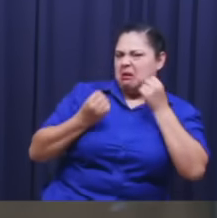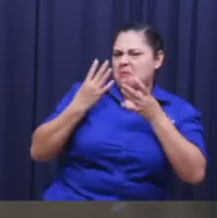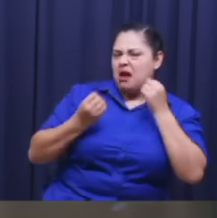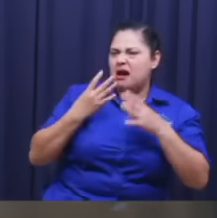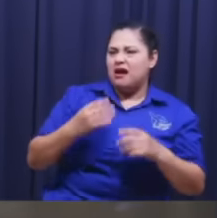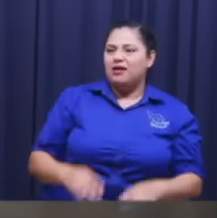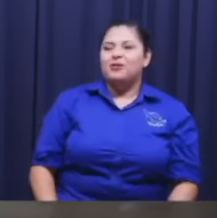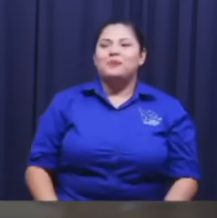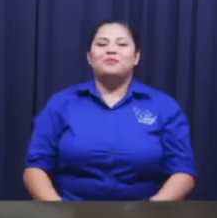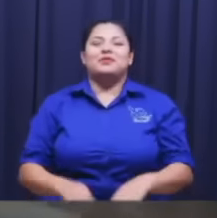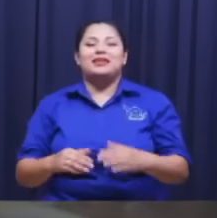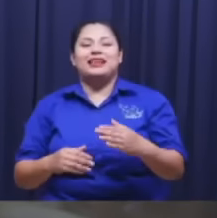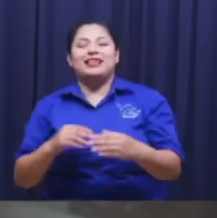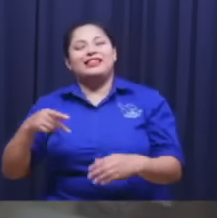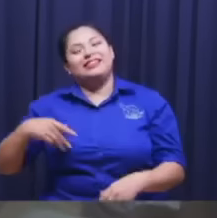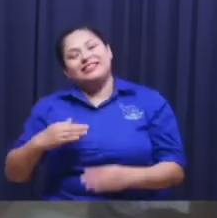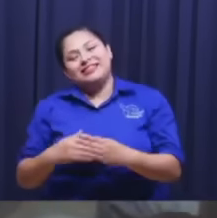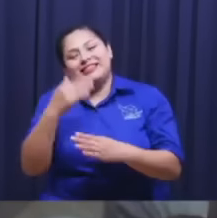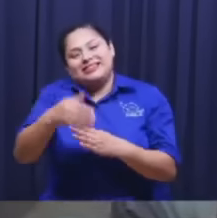está pelando.